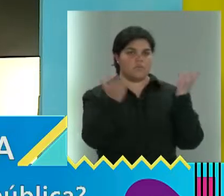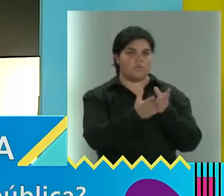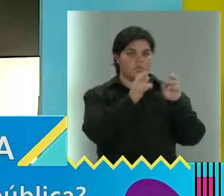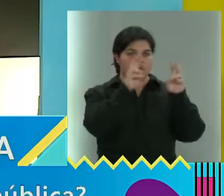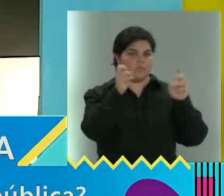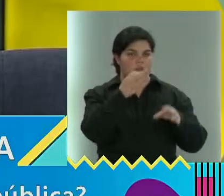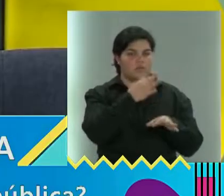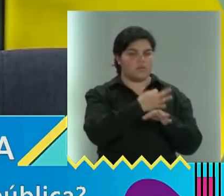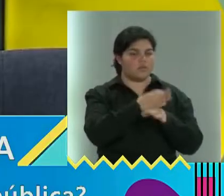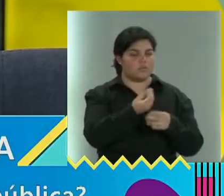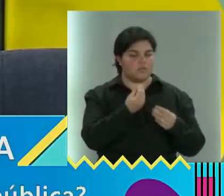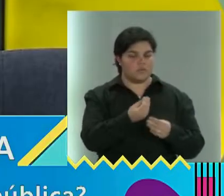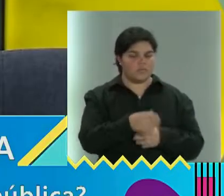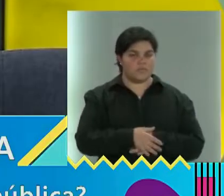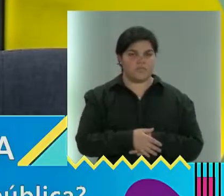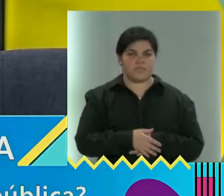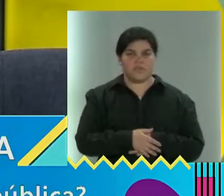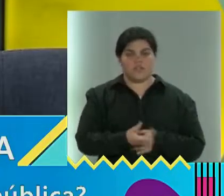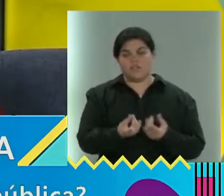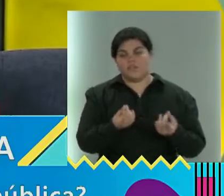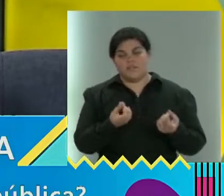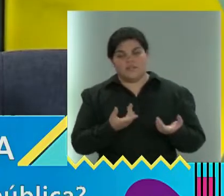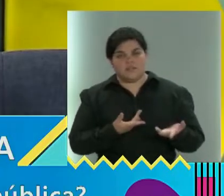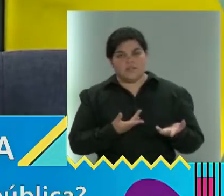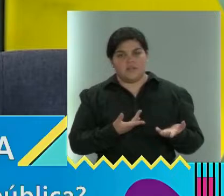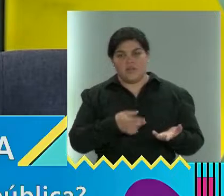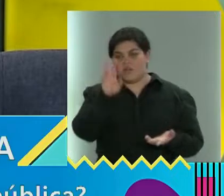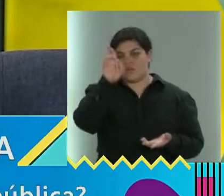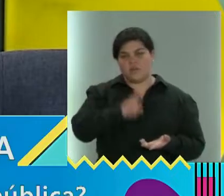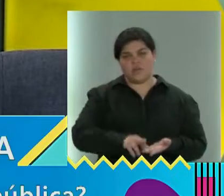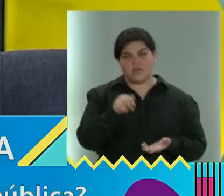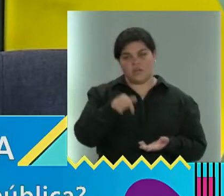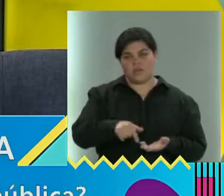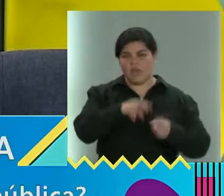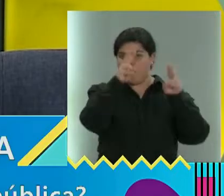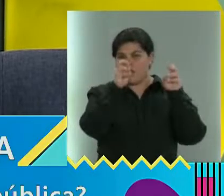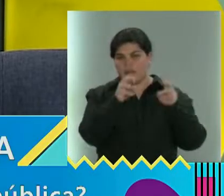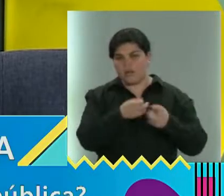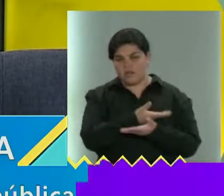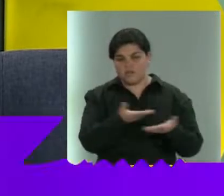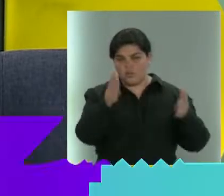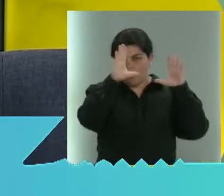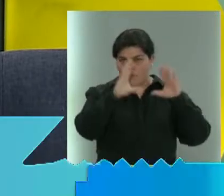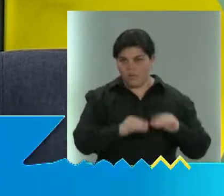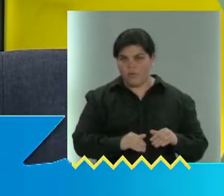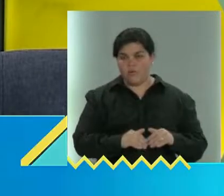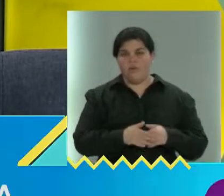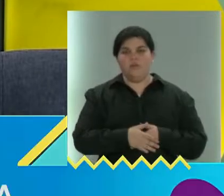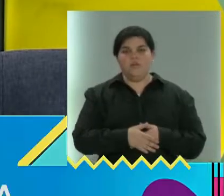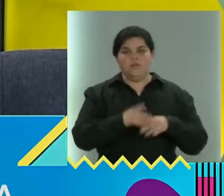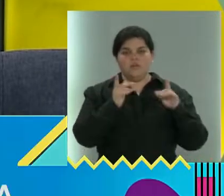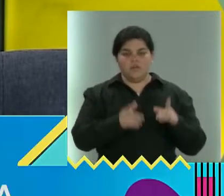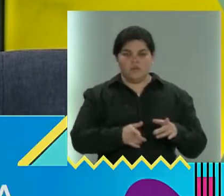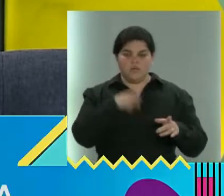educativa, Nora? Bueno, hay que analizarlo en un contexto regional y teniendo en cuenta indicadores de